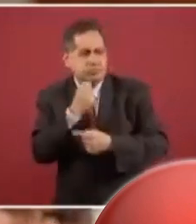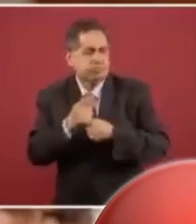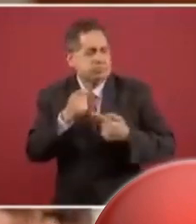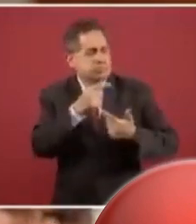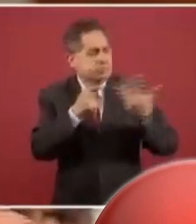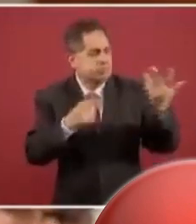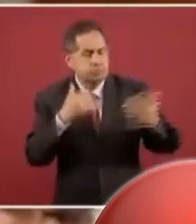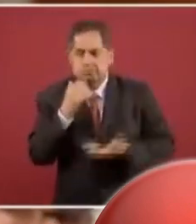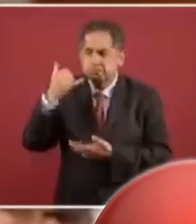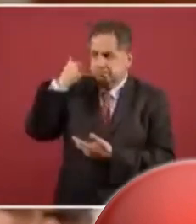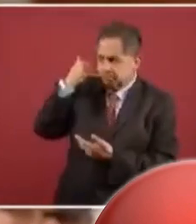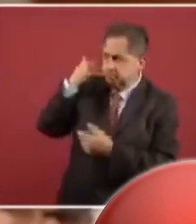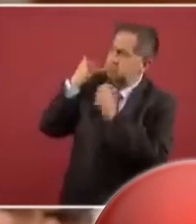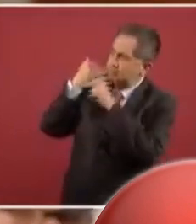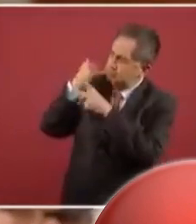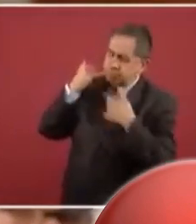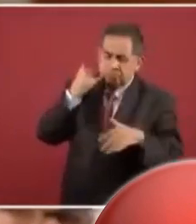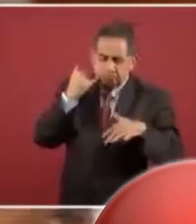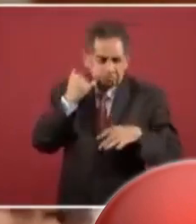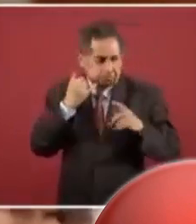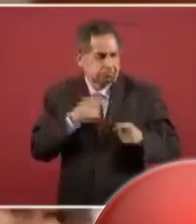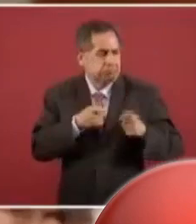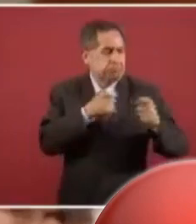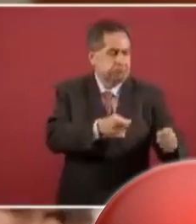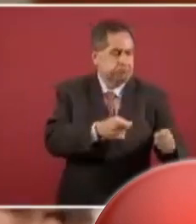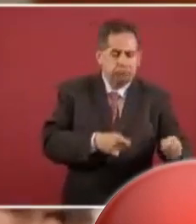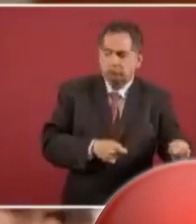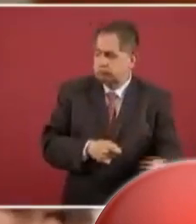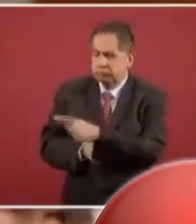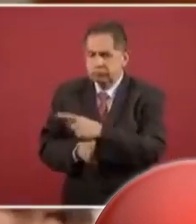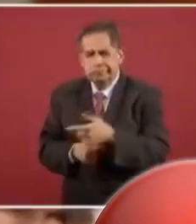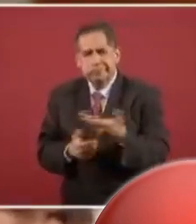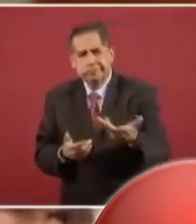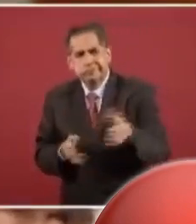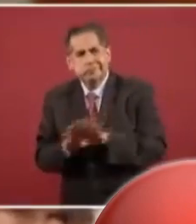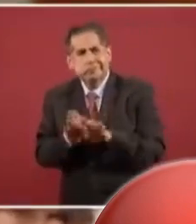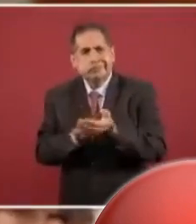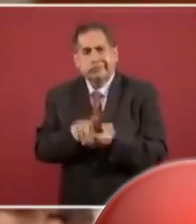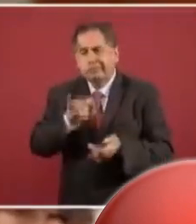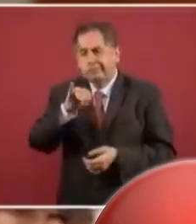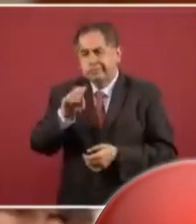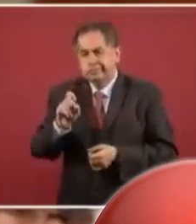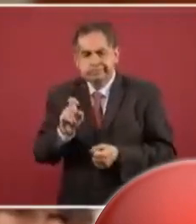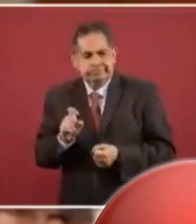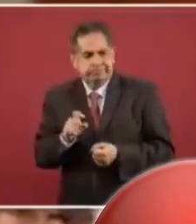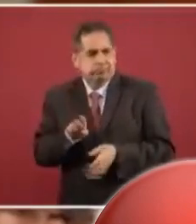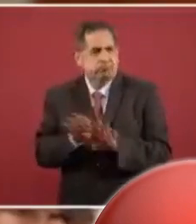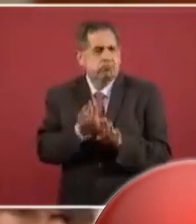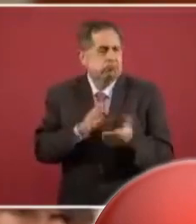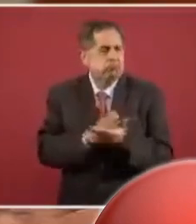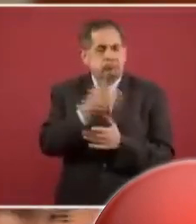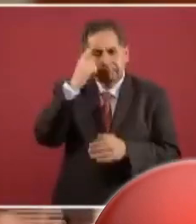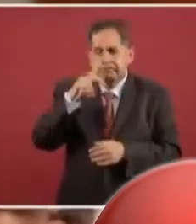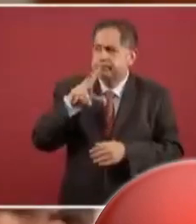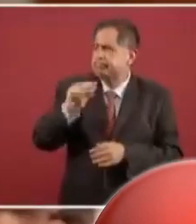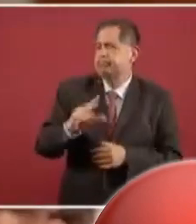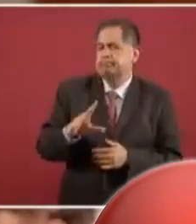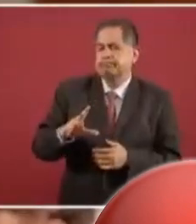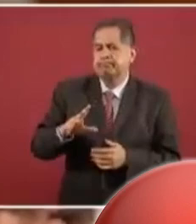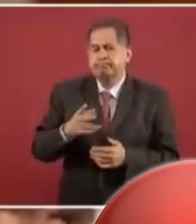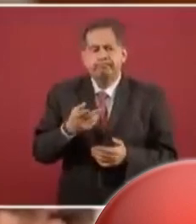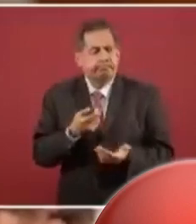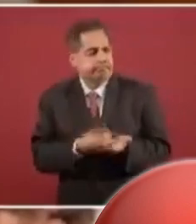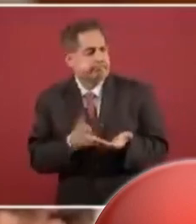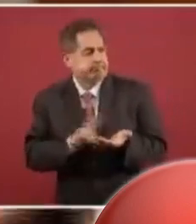esto. ¿Cómo va a trabajar el IMSS y la Secretaría del Trabajo en ese sentido? Pues para evitar ese